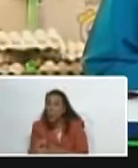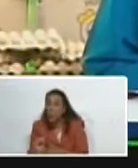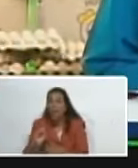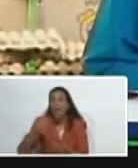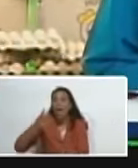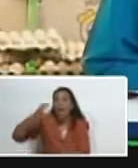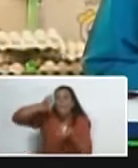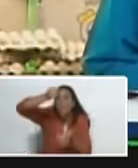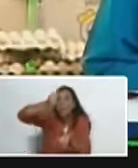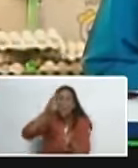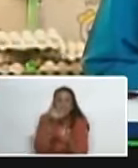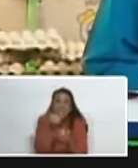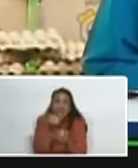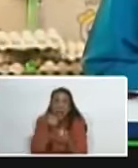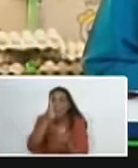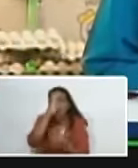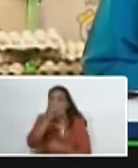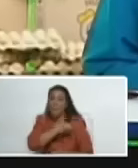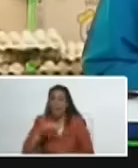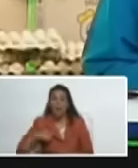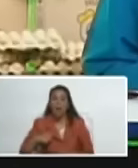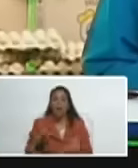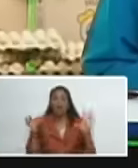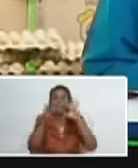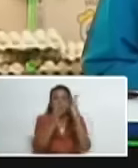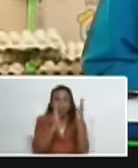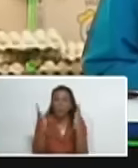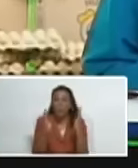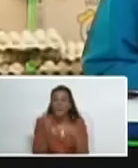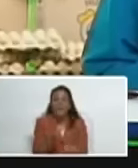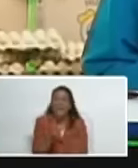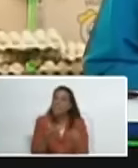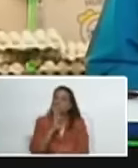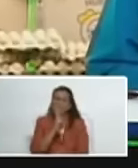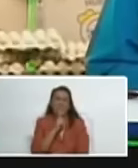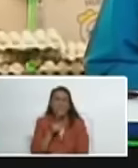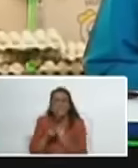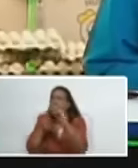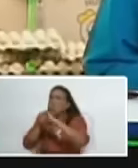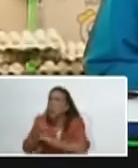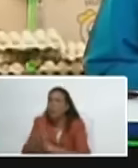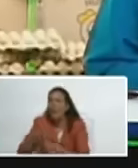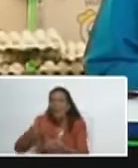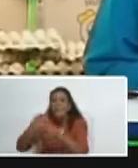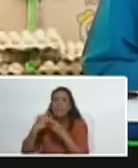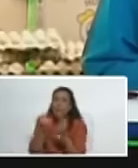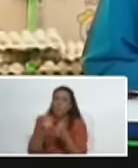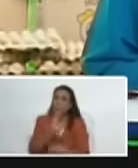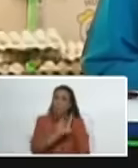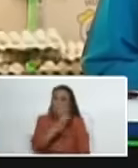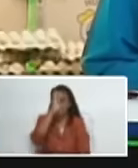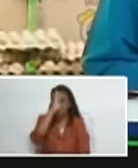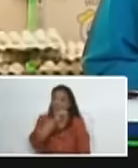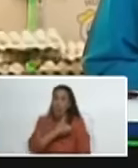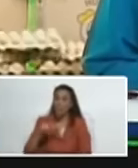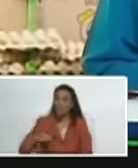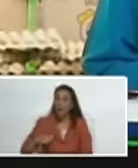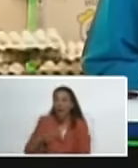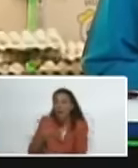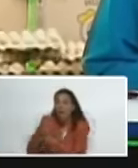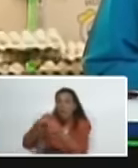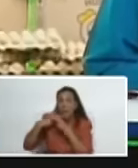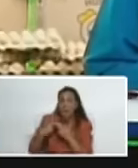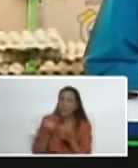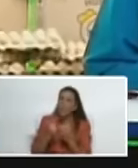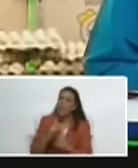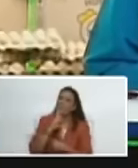cartera. Por otro lado, la banca privada en general, que es difícil acceder a esos créditos. Lo sé. Hay que mejorar